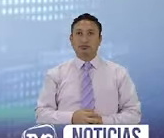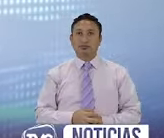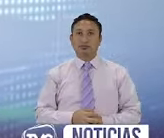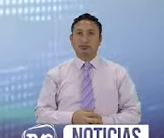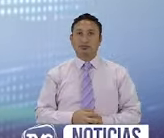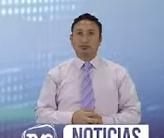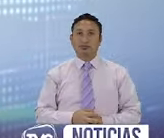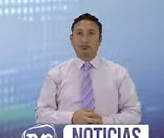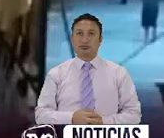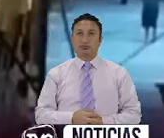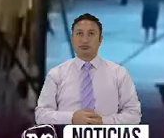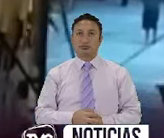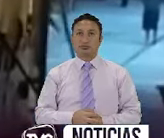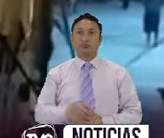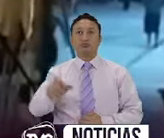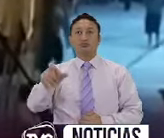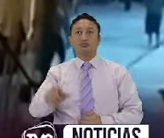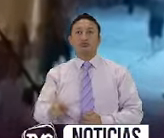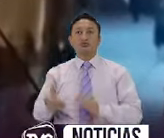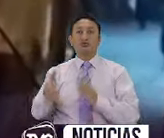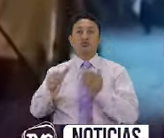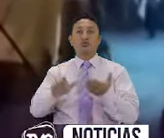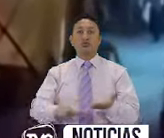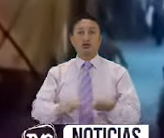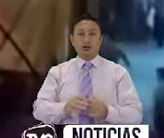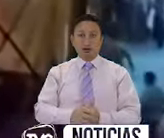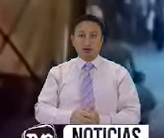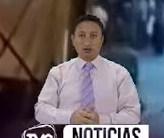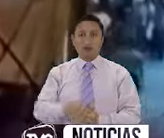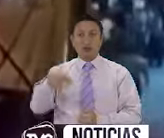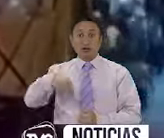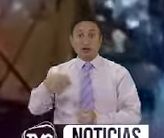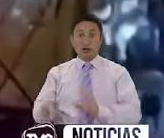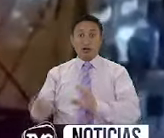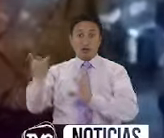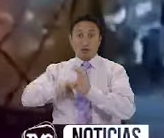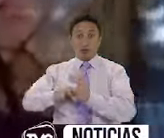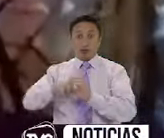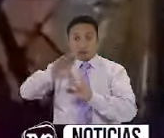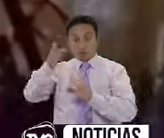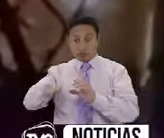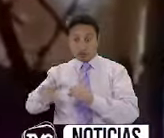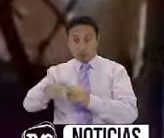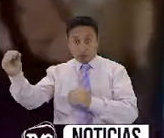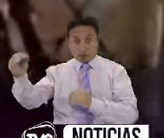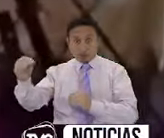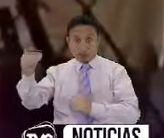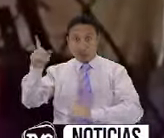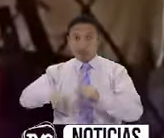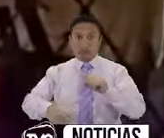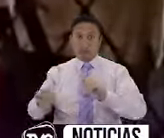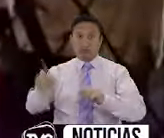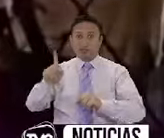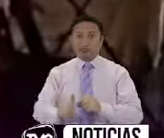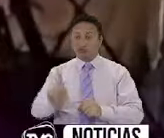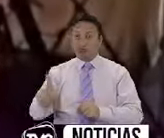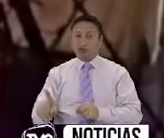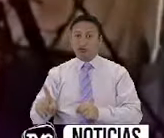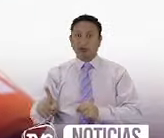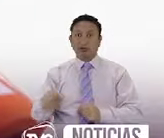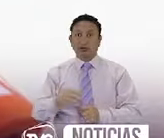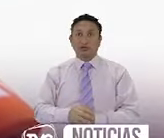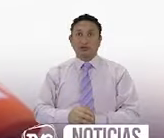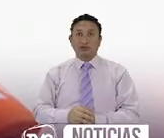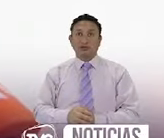Y la persona hoy fallecida es una de las que no pudo subirse nuevamente en la camioneta para poderse dar a la fuga. Igualmente hasta el momento